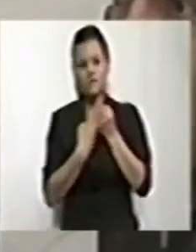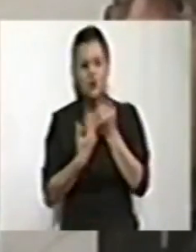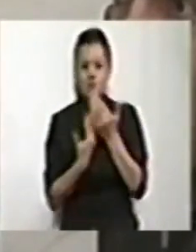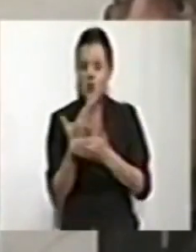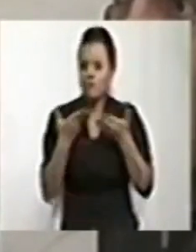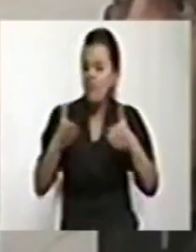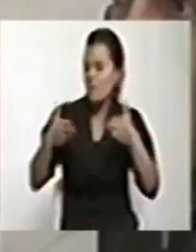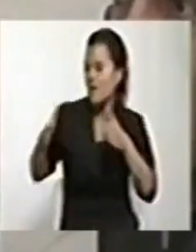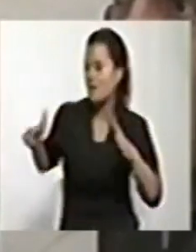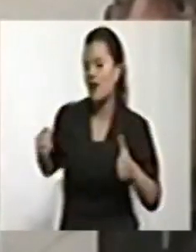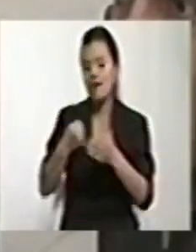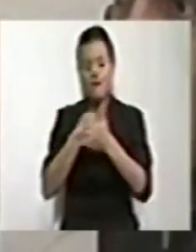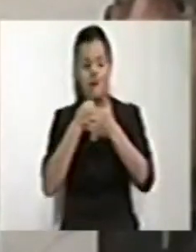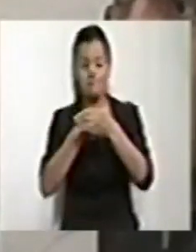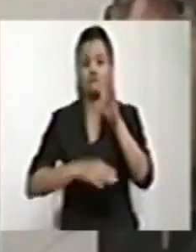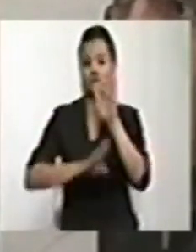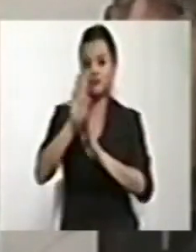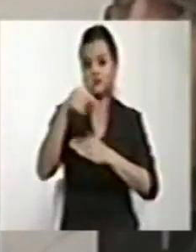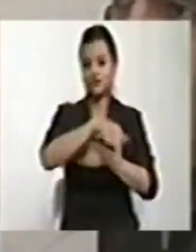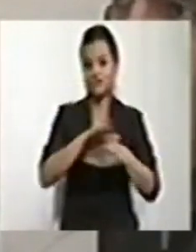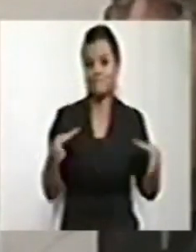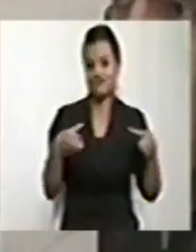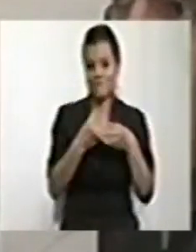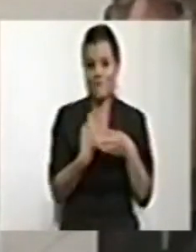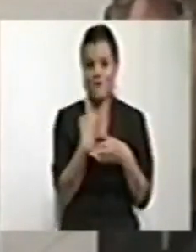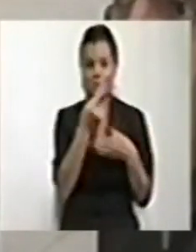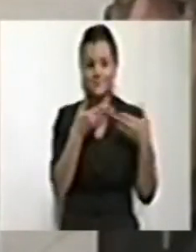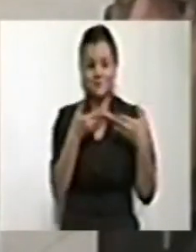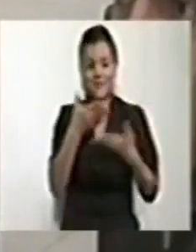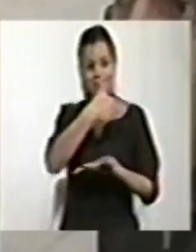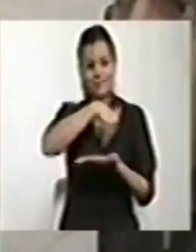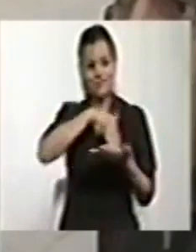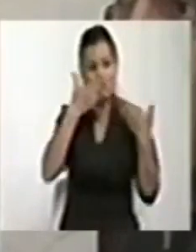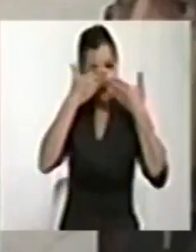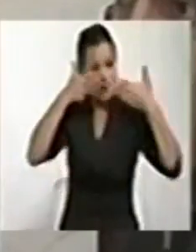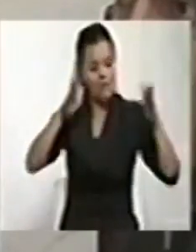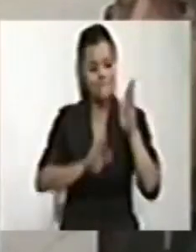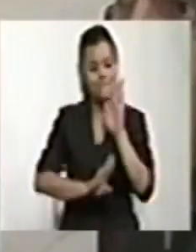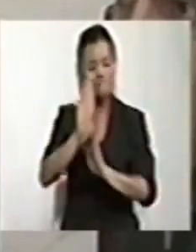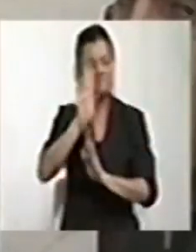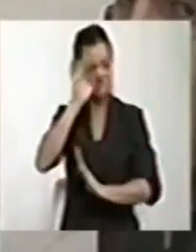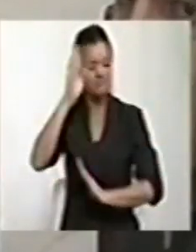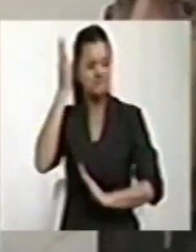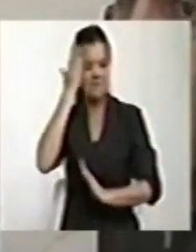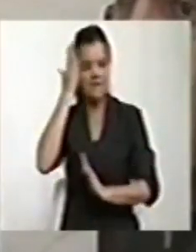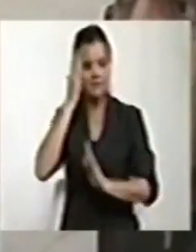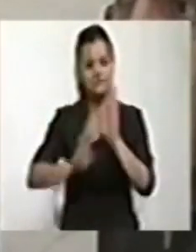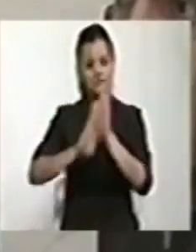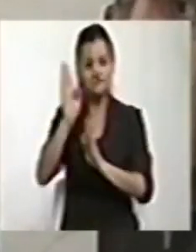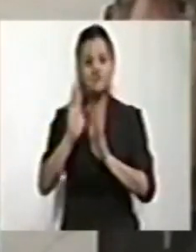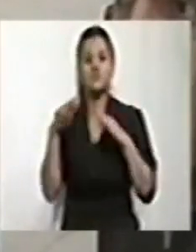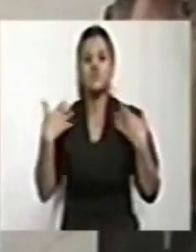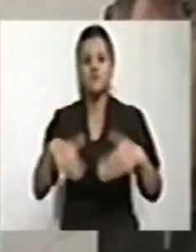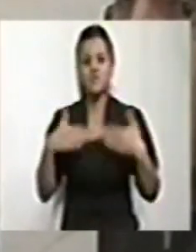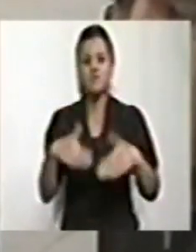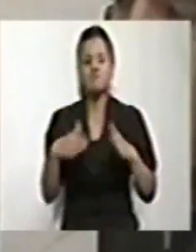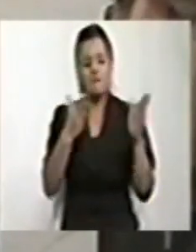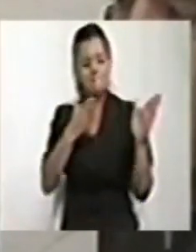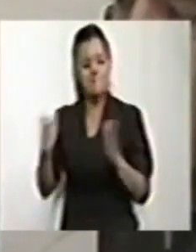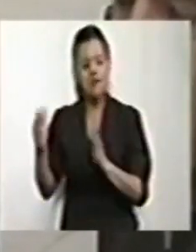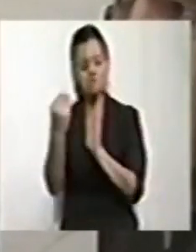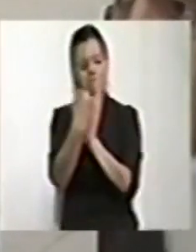Democrático, confío en que avanzaremos en la consolidación de una agenda en beneficio de la mujer colombiana. Recorrí